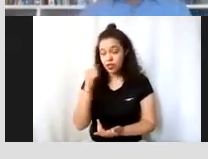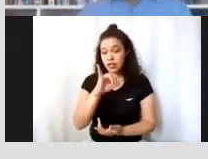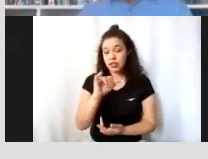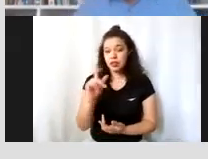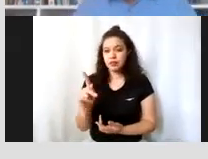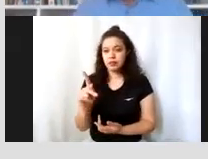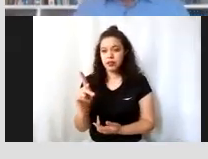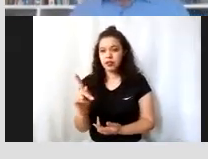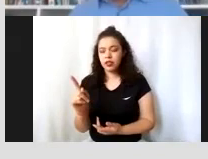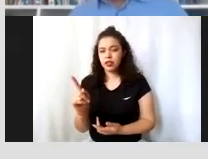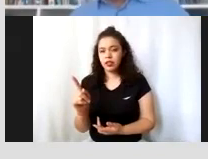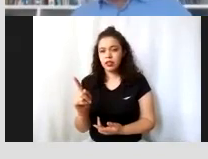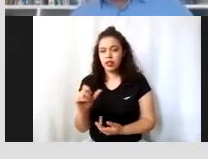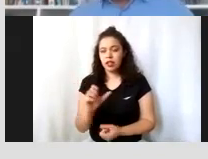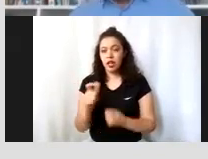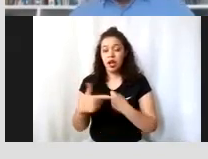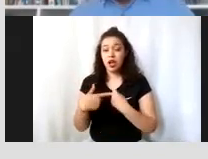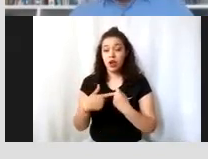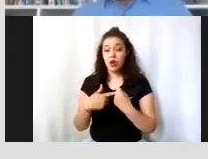ustedes algún migrante africano.